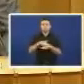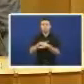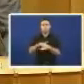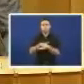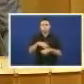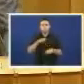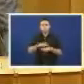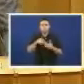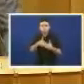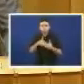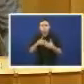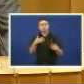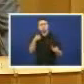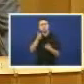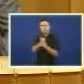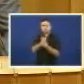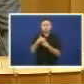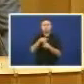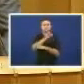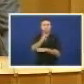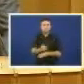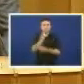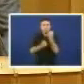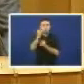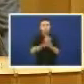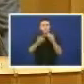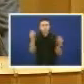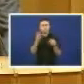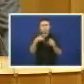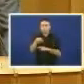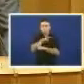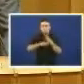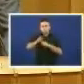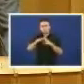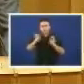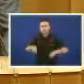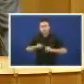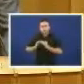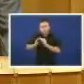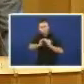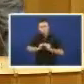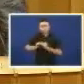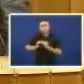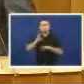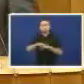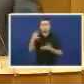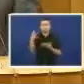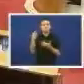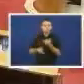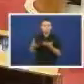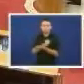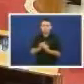recesión económica ten que facer da concertación de esforzos coas organizacións da sociedade civil un eixe central na súa